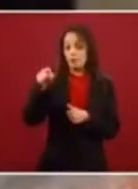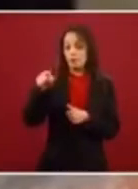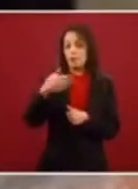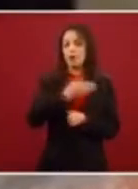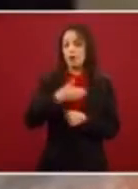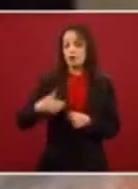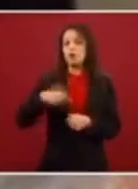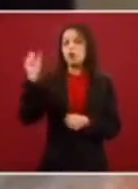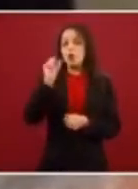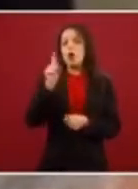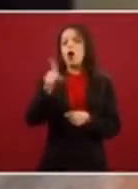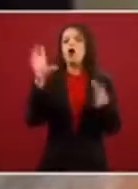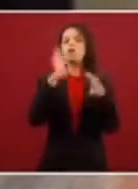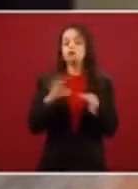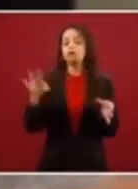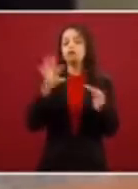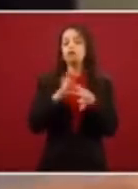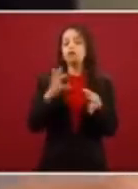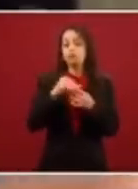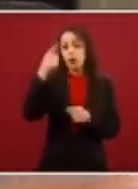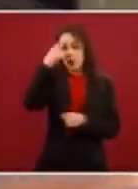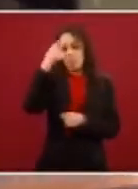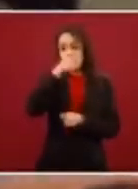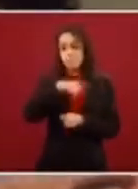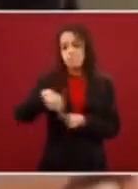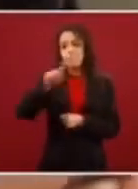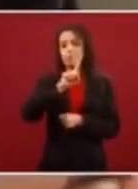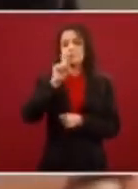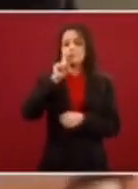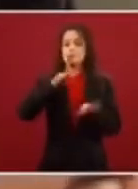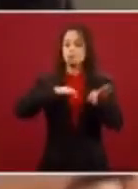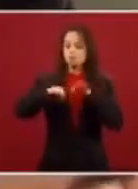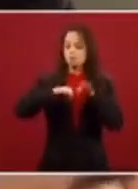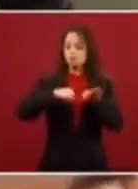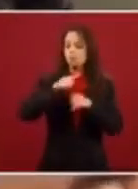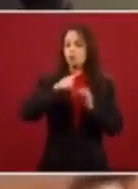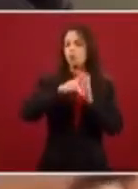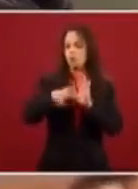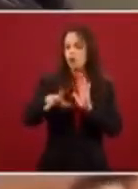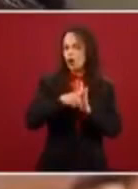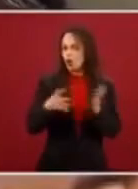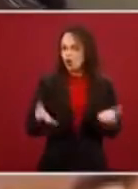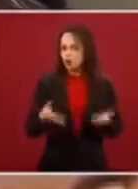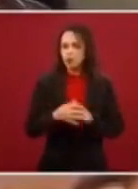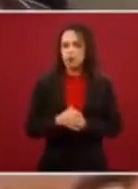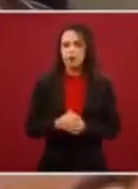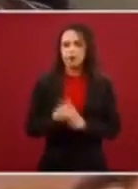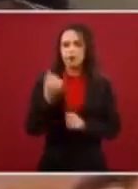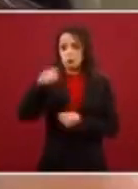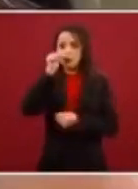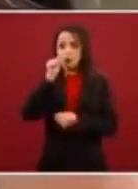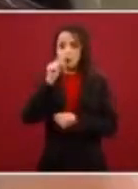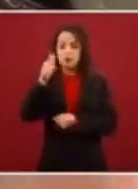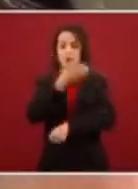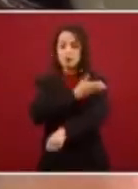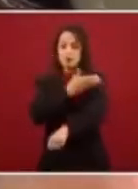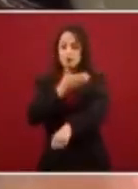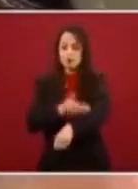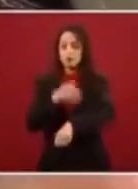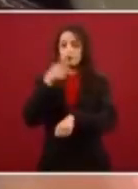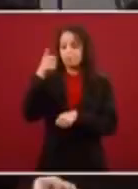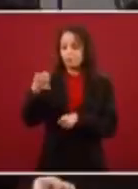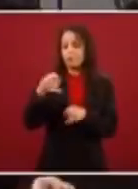para nosotras las comunicadoras, para las periodistas? Dos. ¿Cuándo sería ese informe? Mañana ese